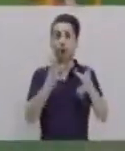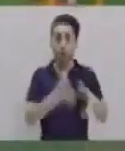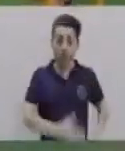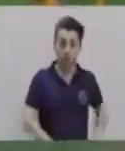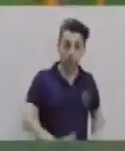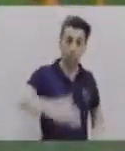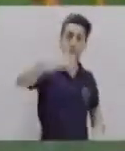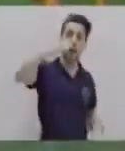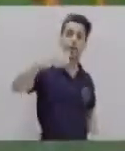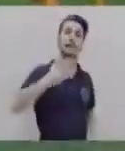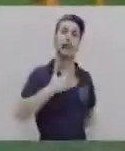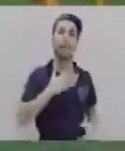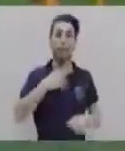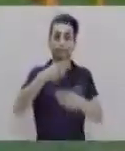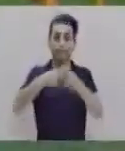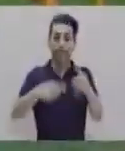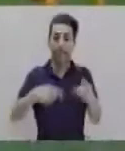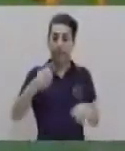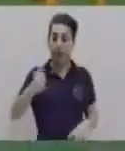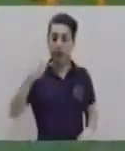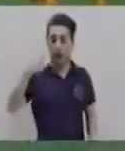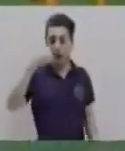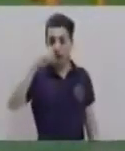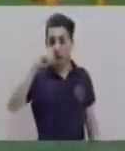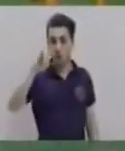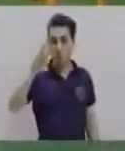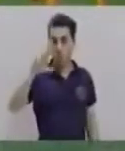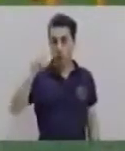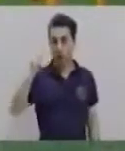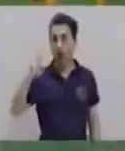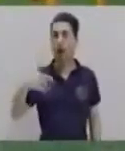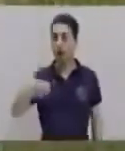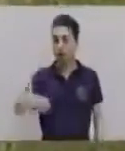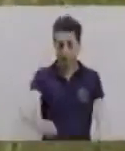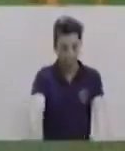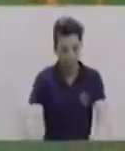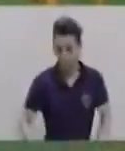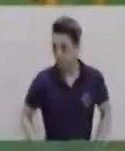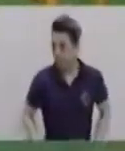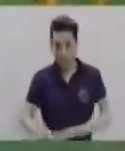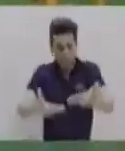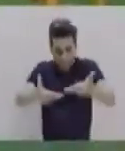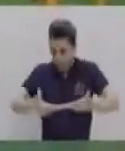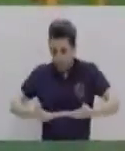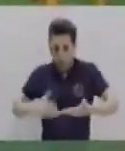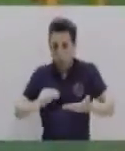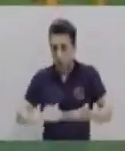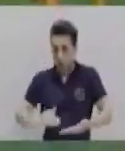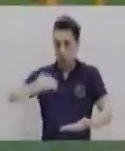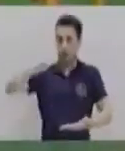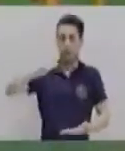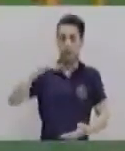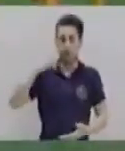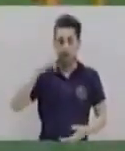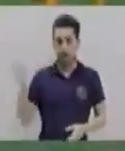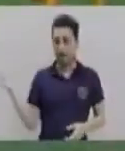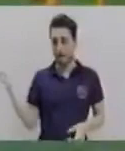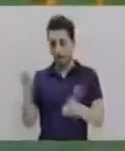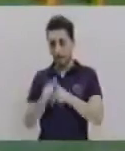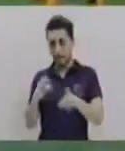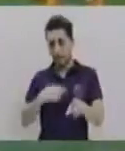altura. Recuerden que cuando hablamos de media altura es que la pelota no venga a ras de césped, ¿verdad? Que venga un poco arriba de.